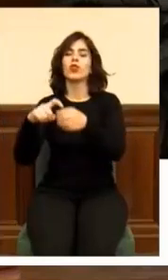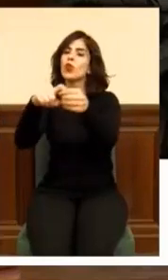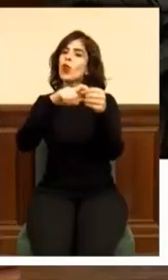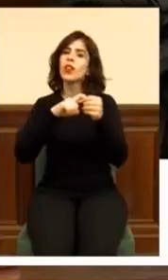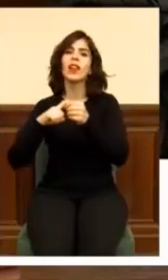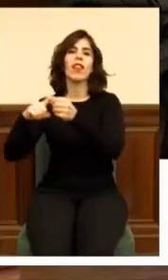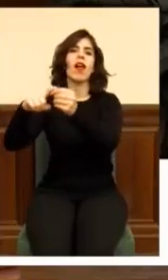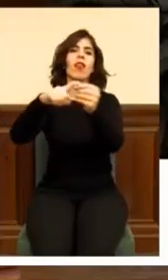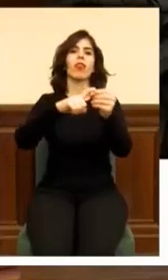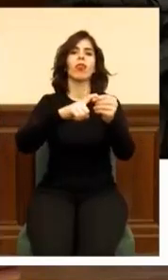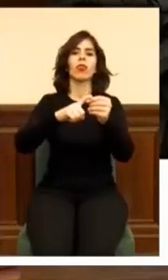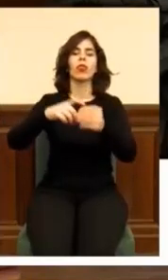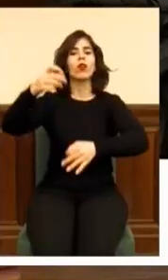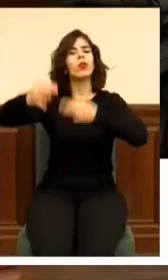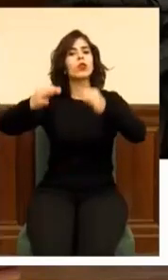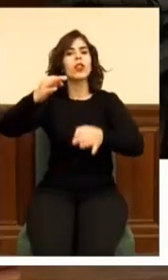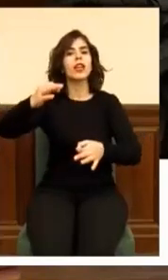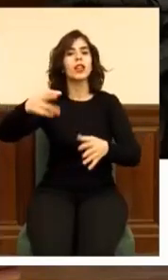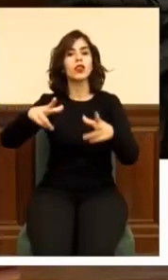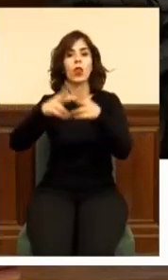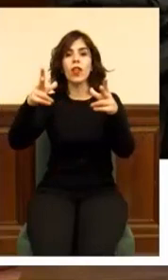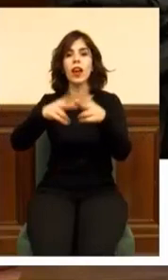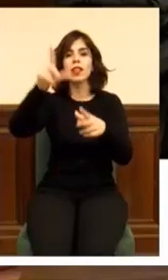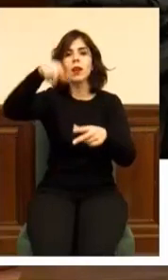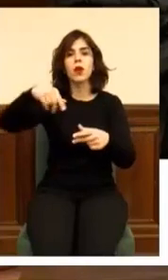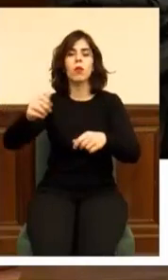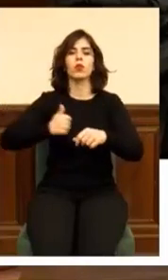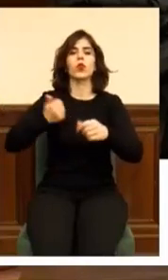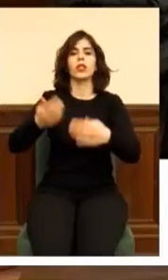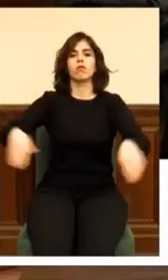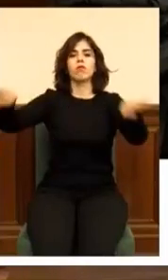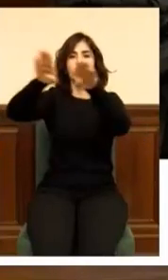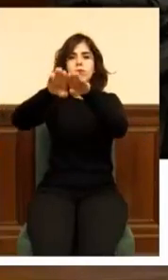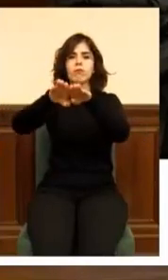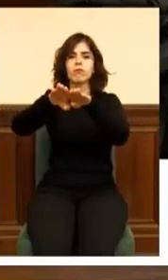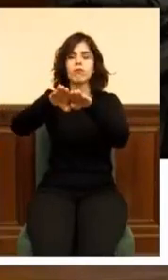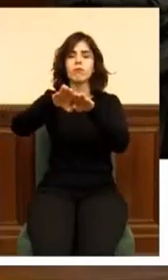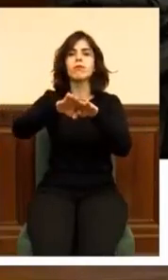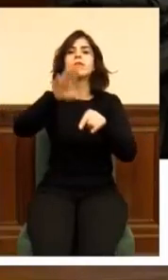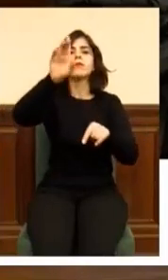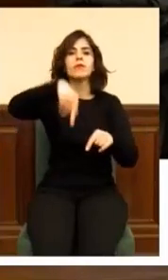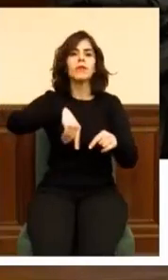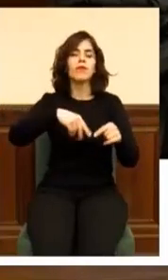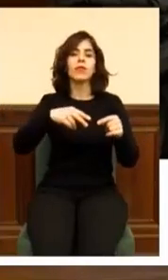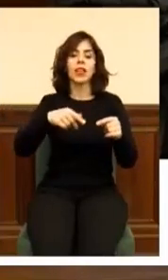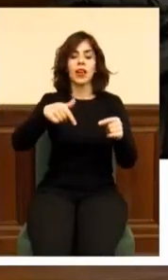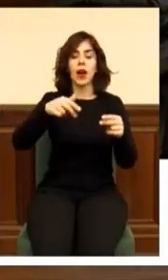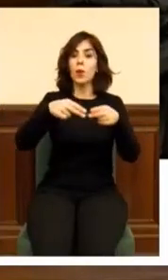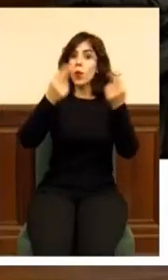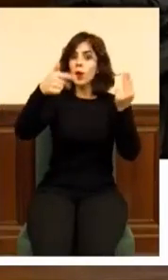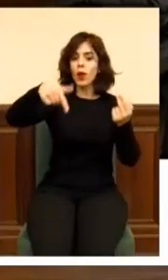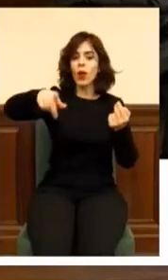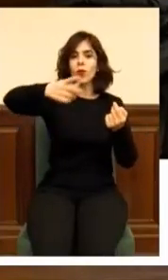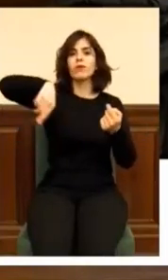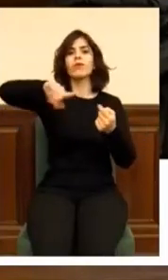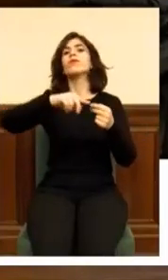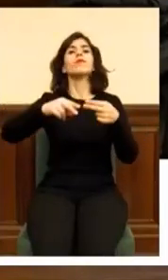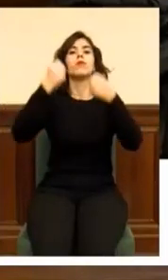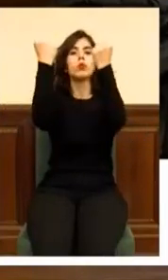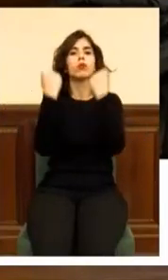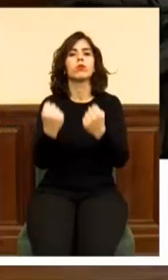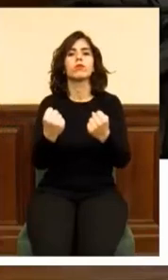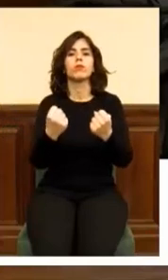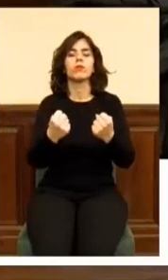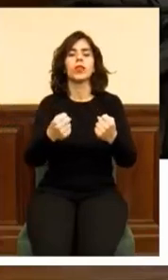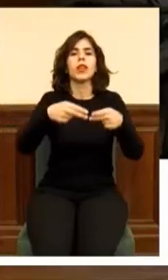solidaridad, con justicia social y con igualdad de oportunidades, para dar respuesta desde lo público y desde las instituciones